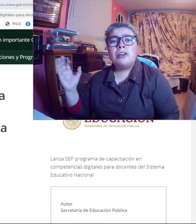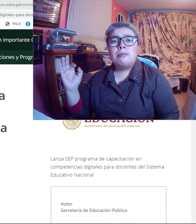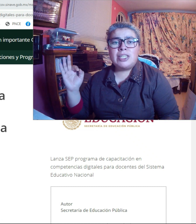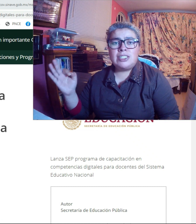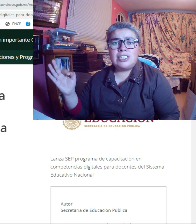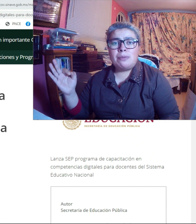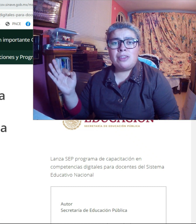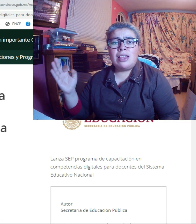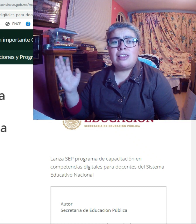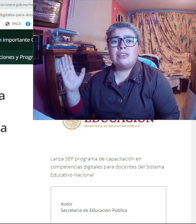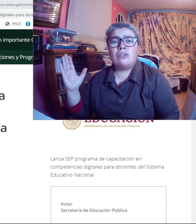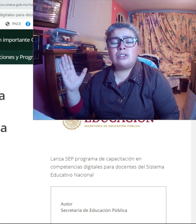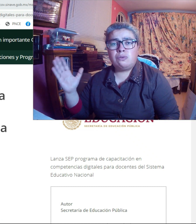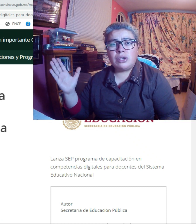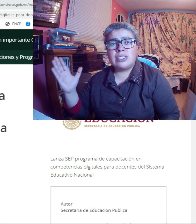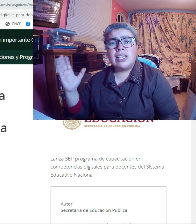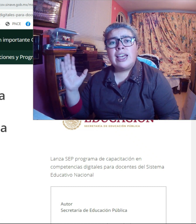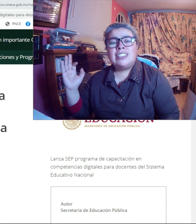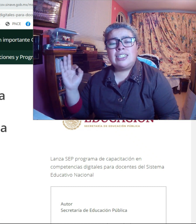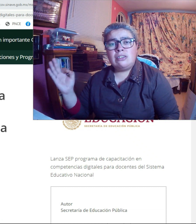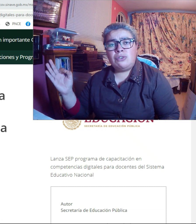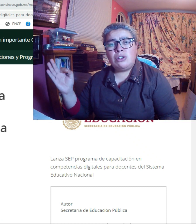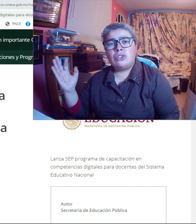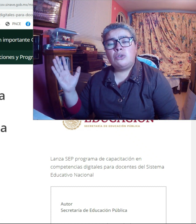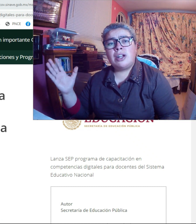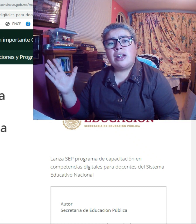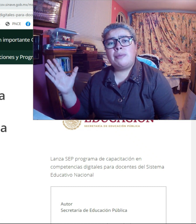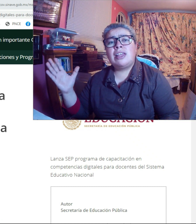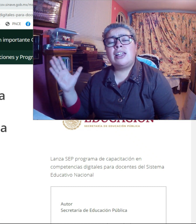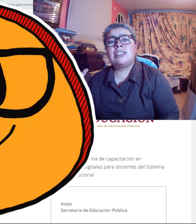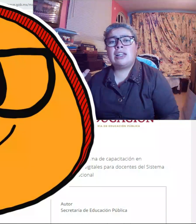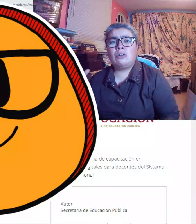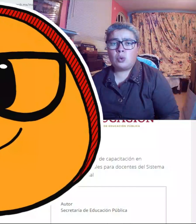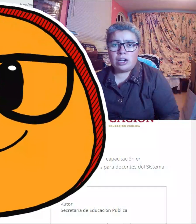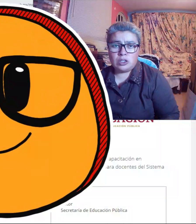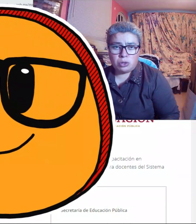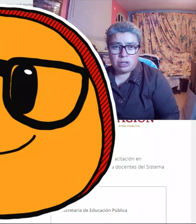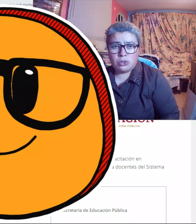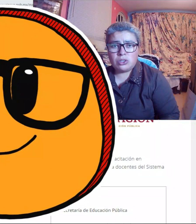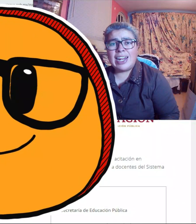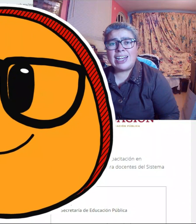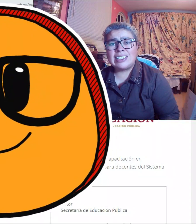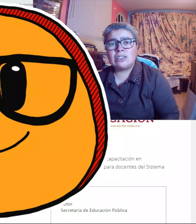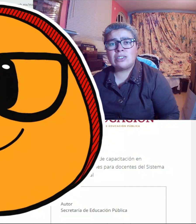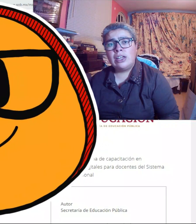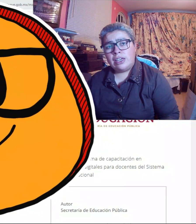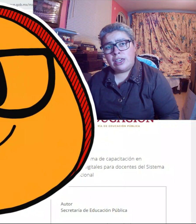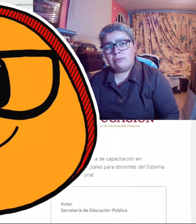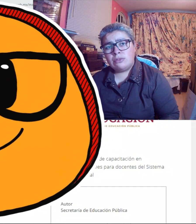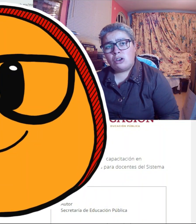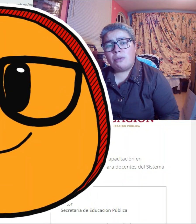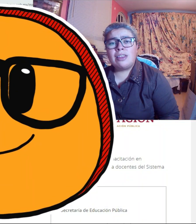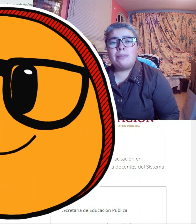México, precisamente desde los enfoques científicos y gubernamentales hasta los cuales podemos tener acceso.